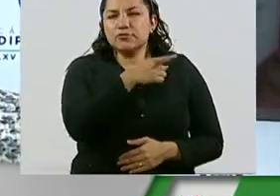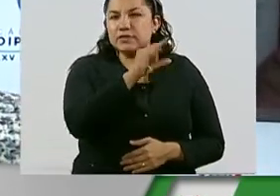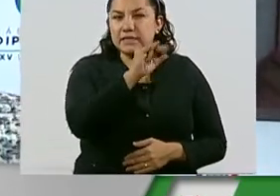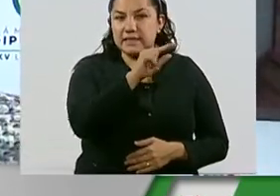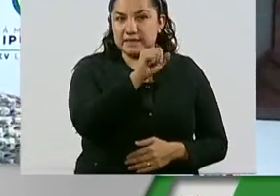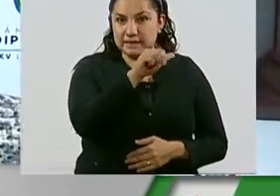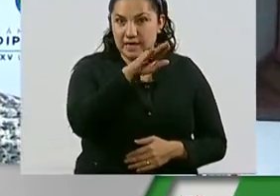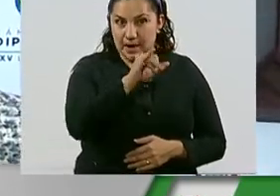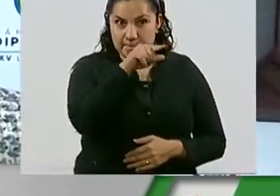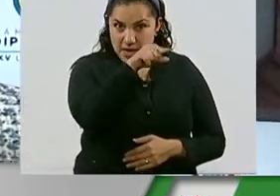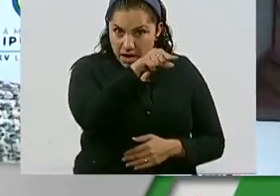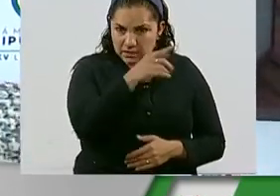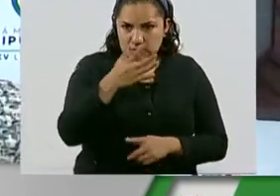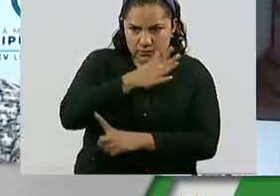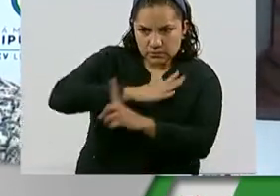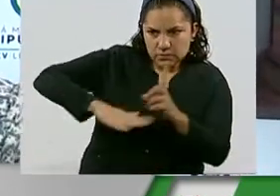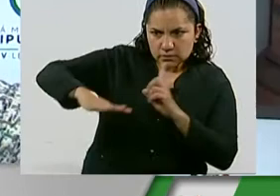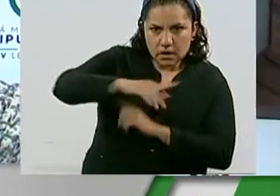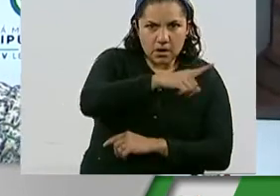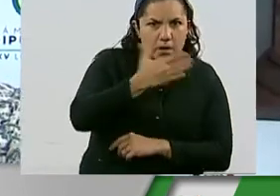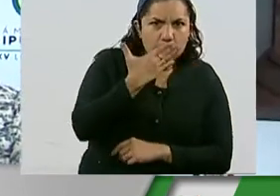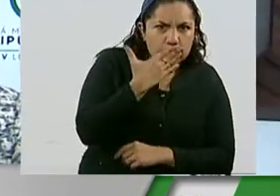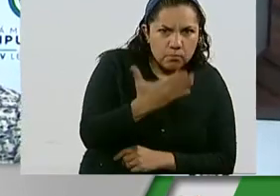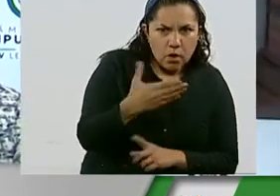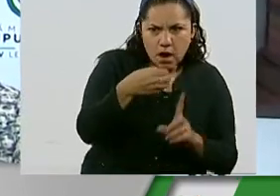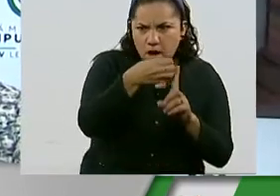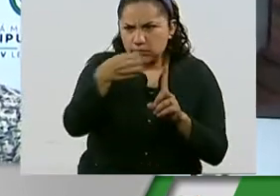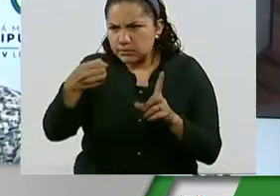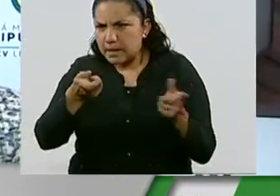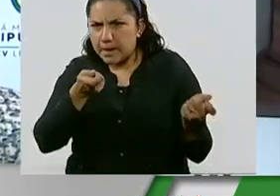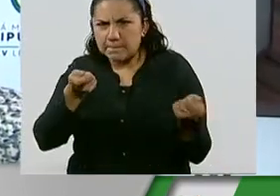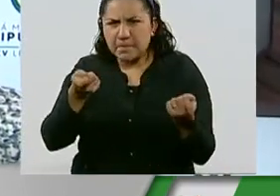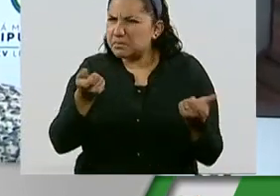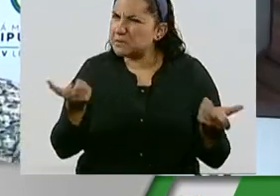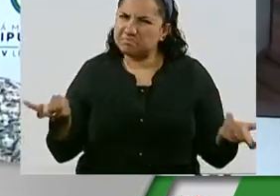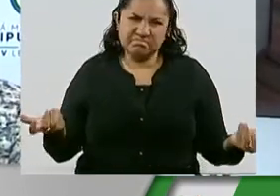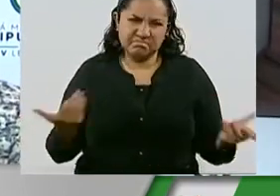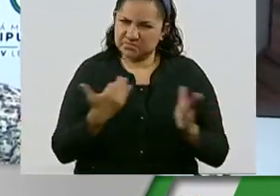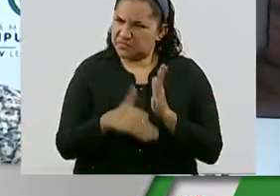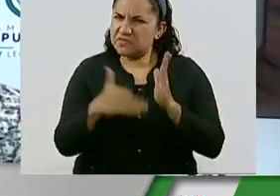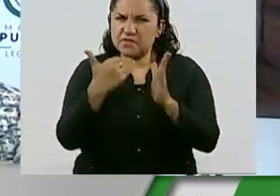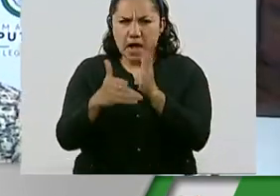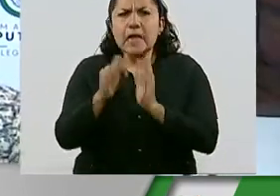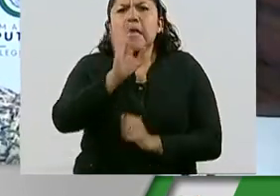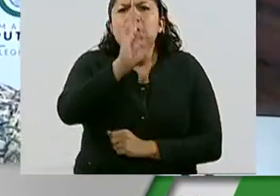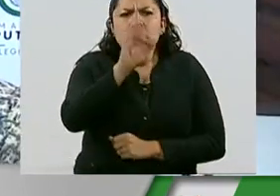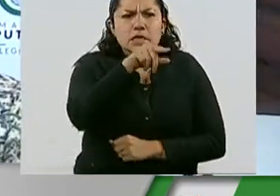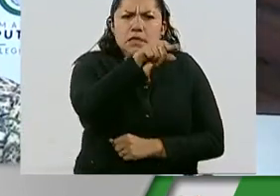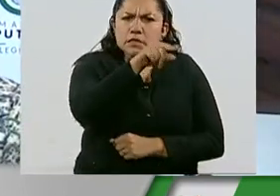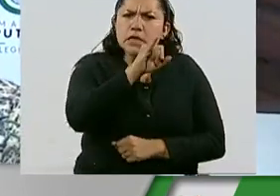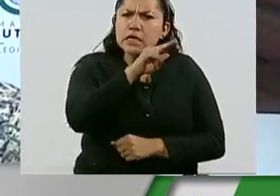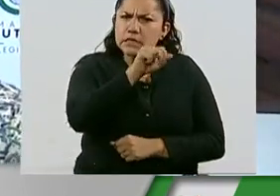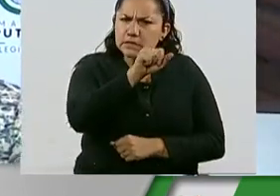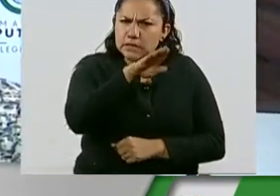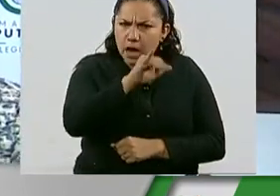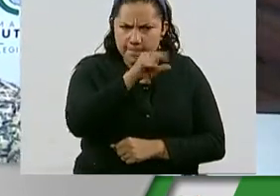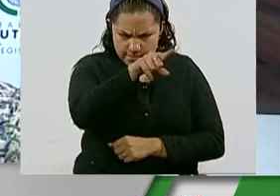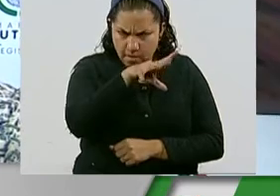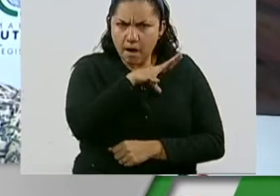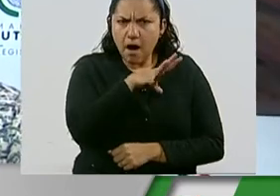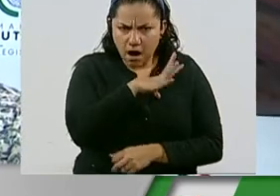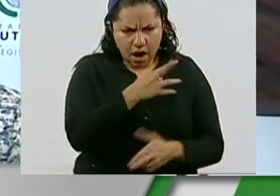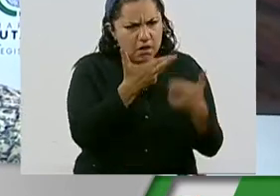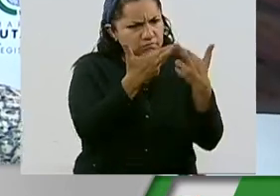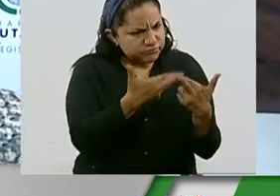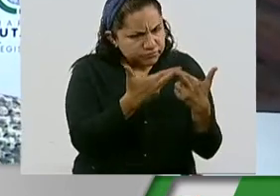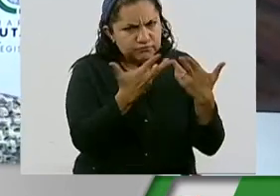las circunstancias. A lo mejor el Insabi tuvo recursos como para haber ayudado a resolver uno de los